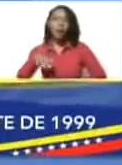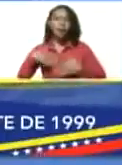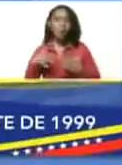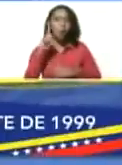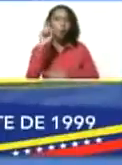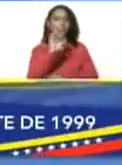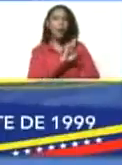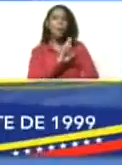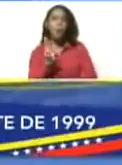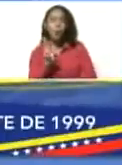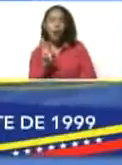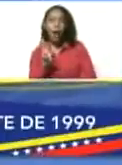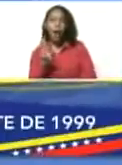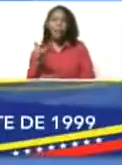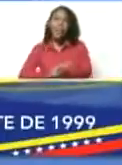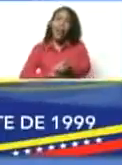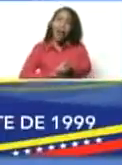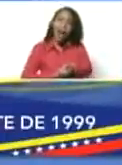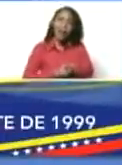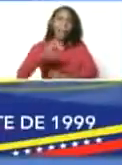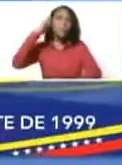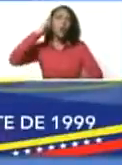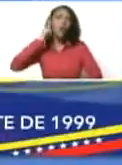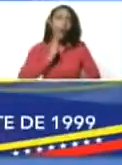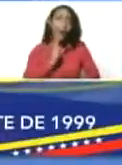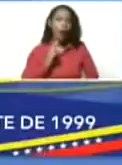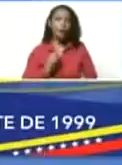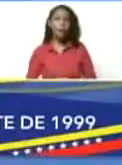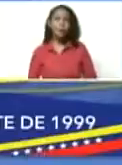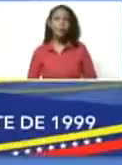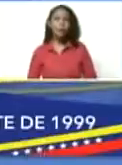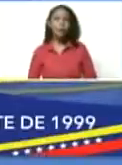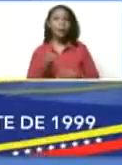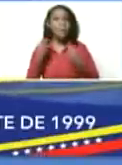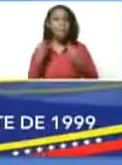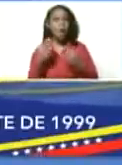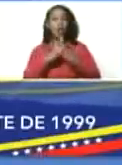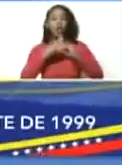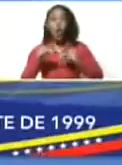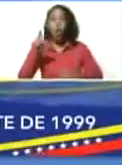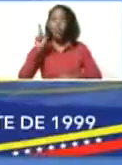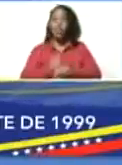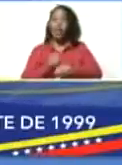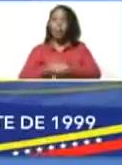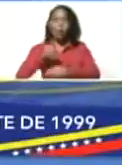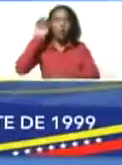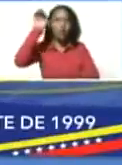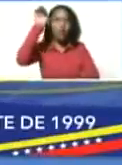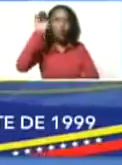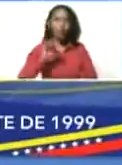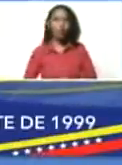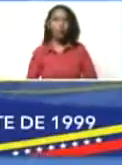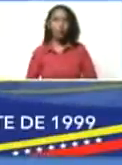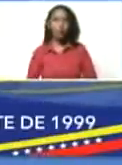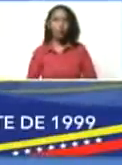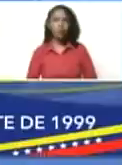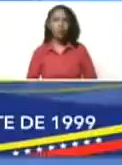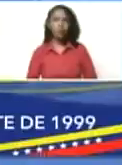una república de carácter bolivariana para todos los tiempos futuros?